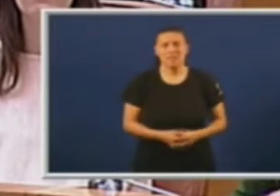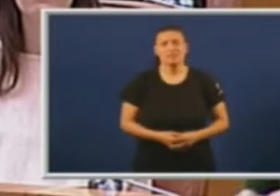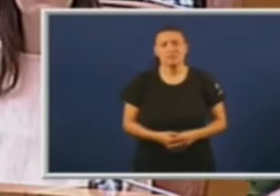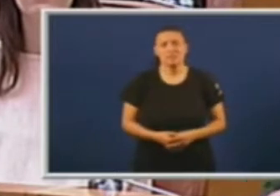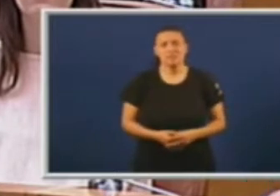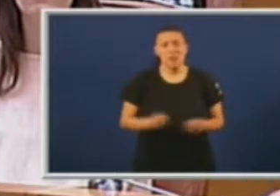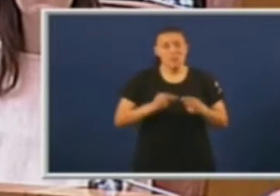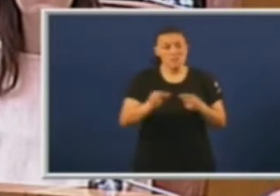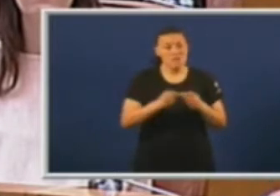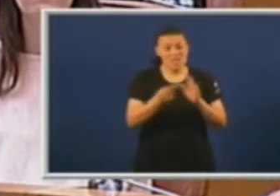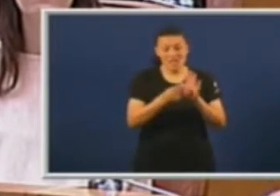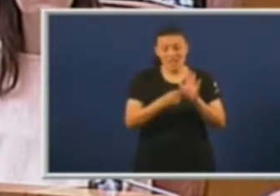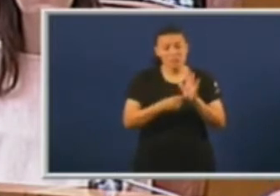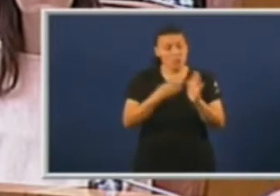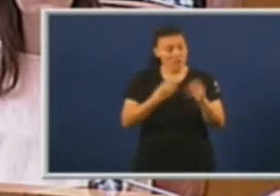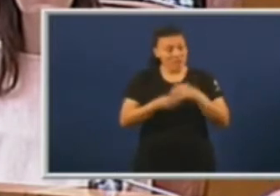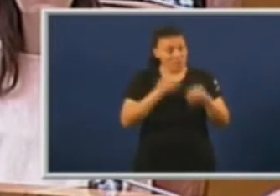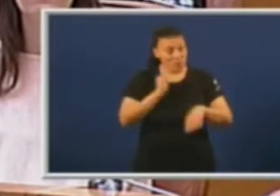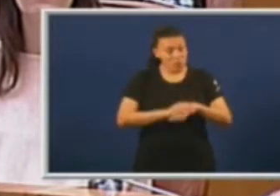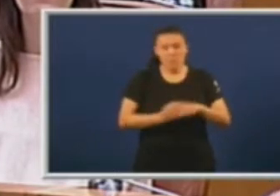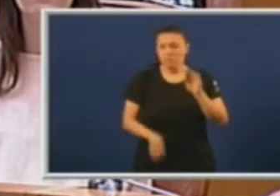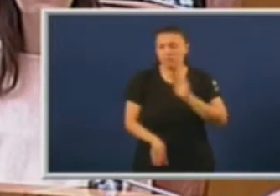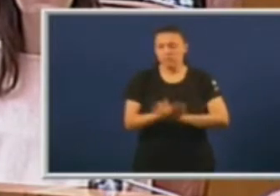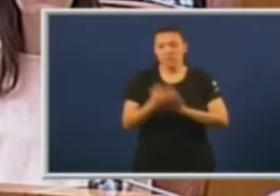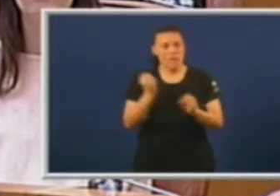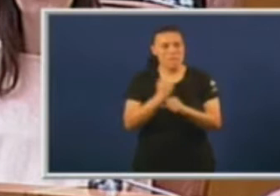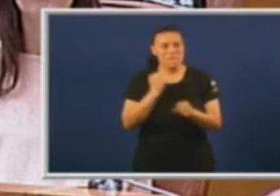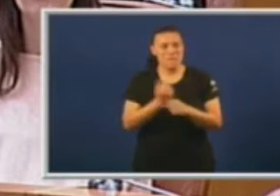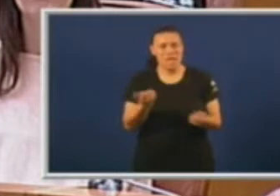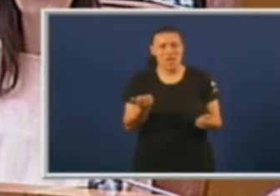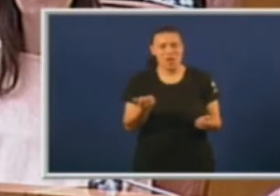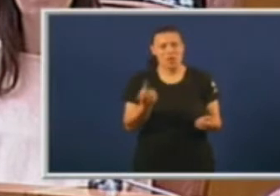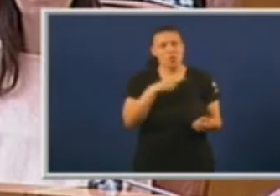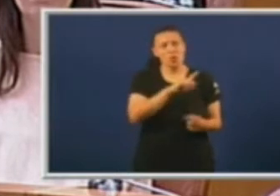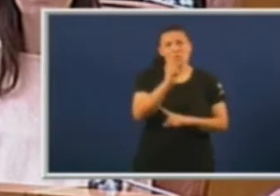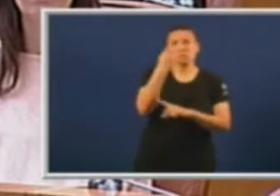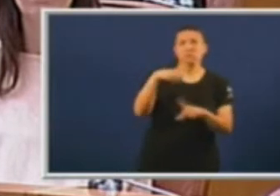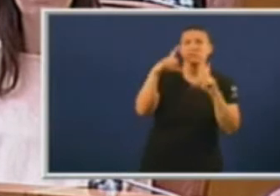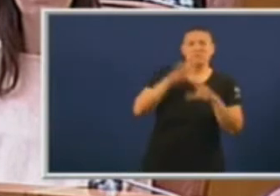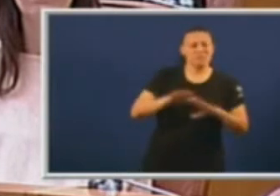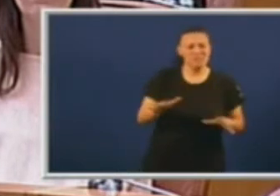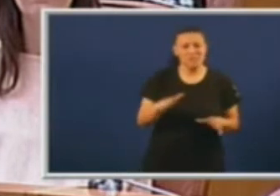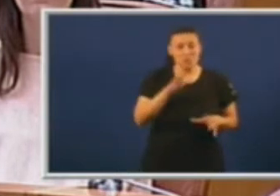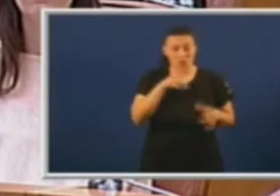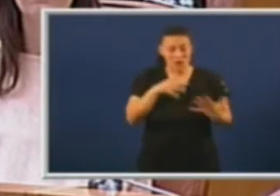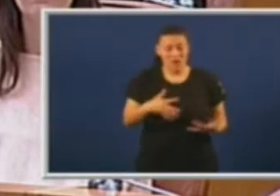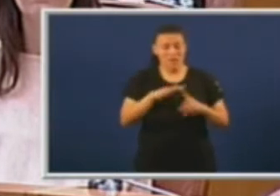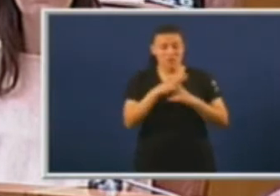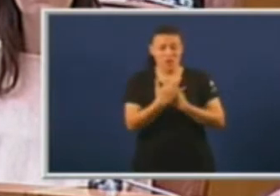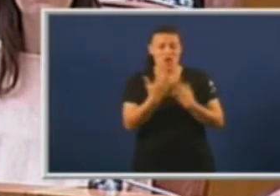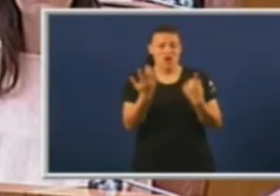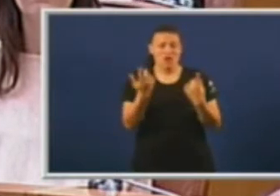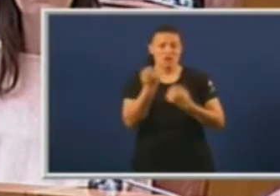medidas, señor Feijóo, sí que crearían emprego e non o seu triunfalismo oficial. E por iso, hoxe, tendo en conta este contexto político e